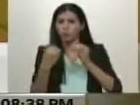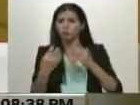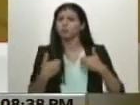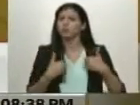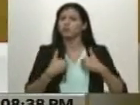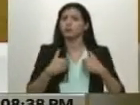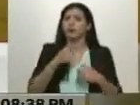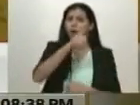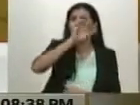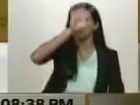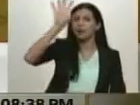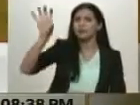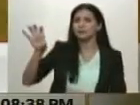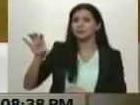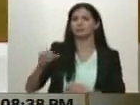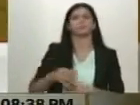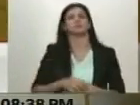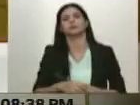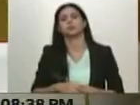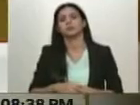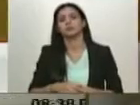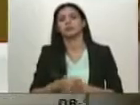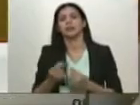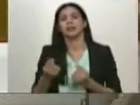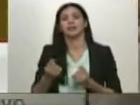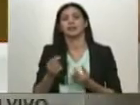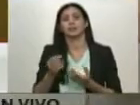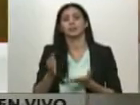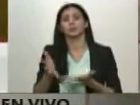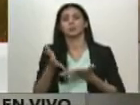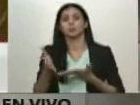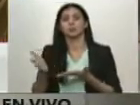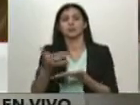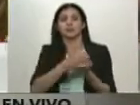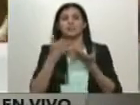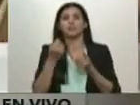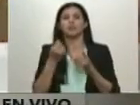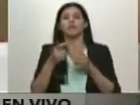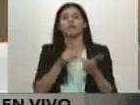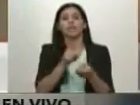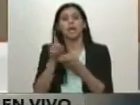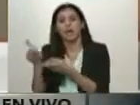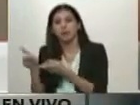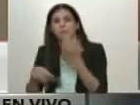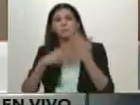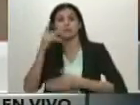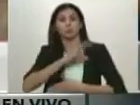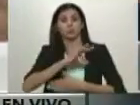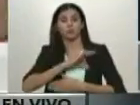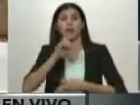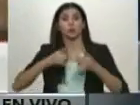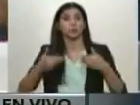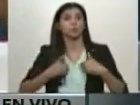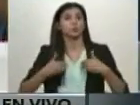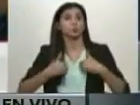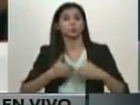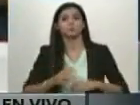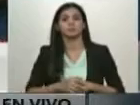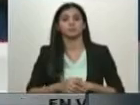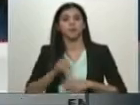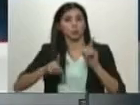países, sus ingresos fiscales, los planes sociales. Han